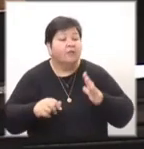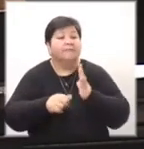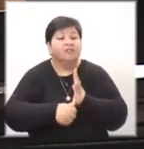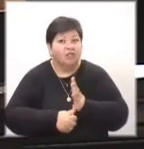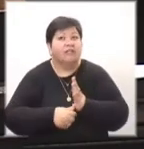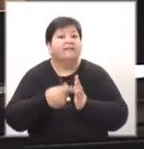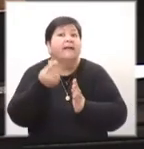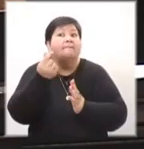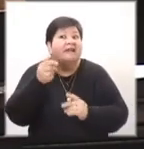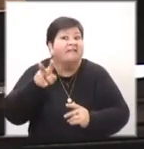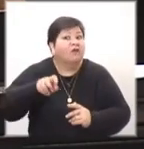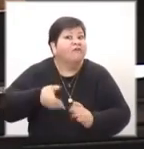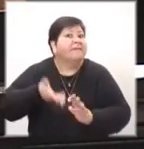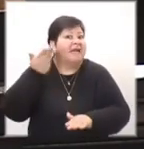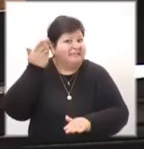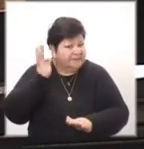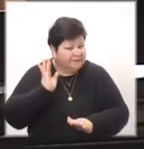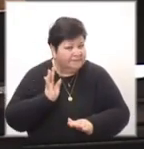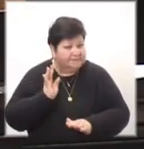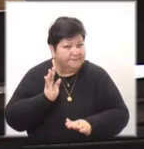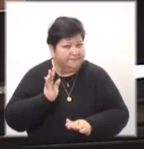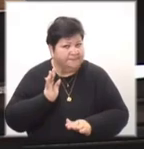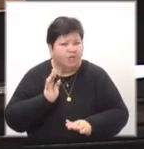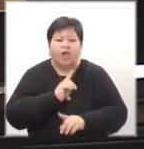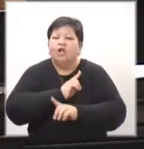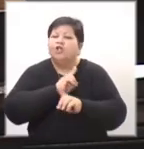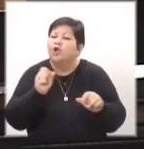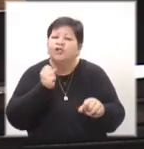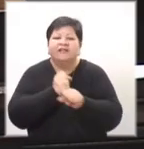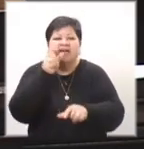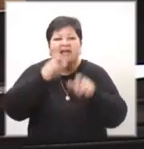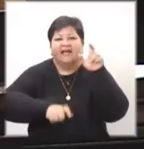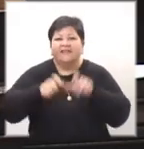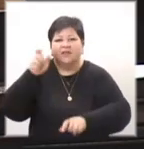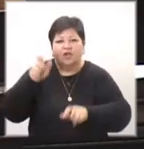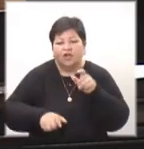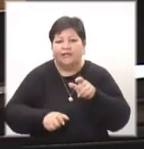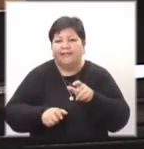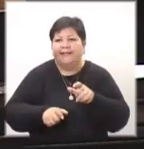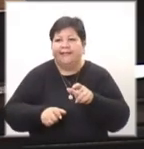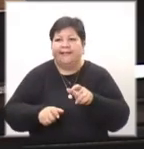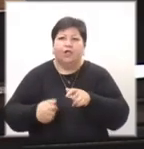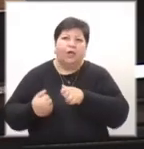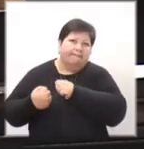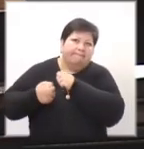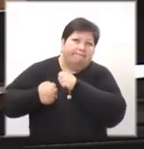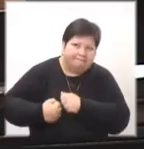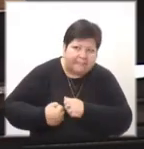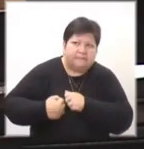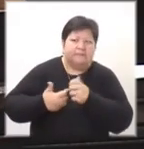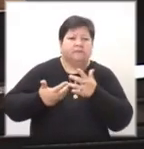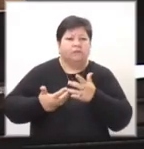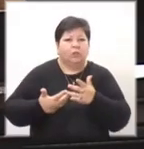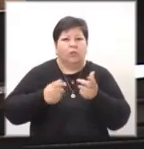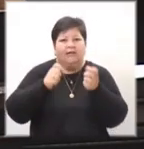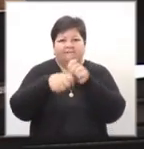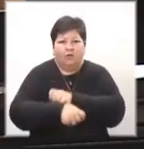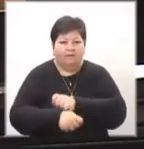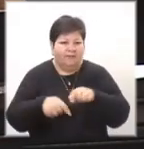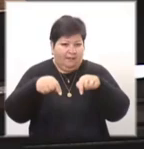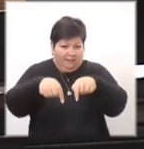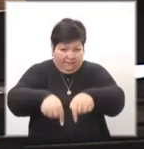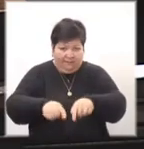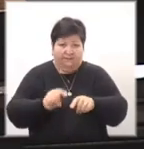ingresos contribuyeron. No se cargó a los trabajadores y trabajadoras con todo el costo de la reforma, como aquí se plantea por parte